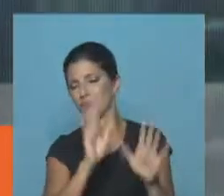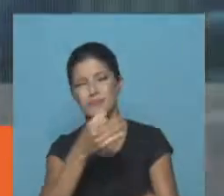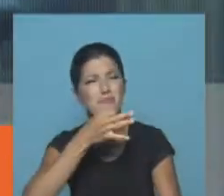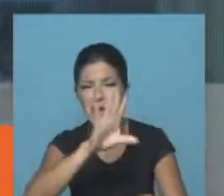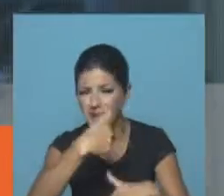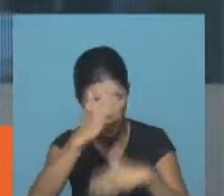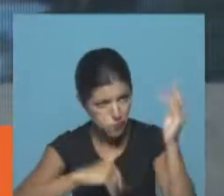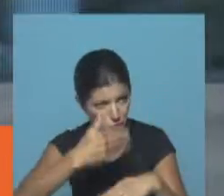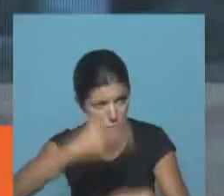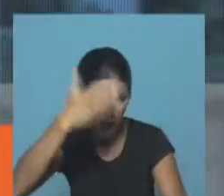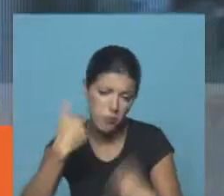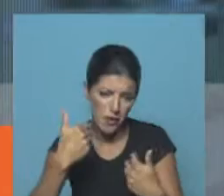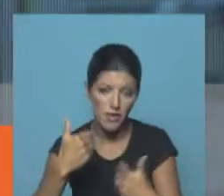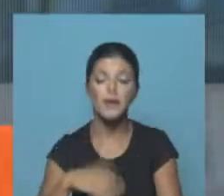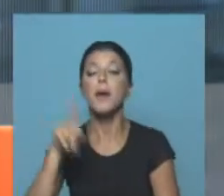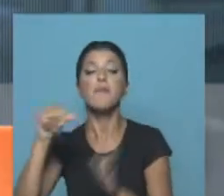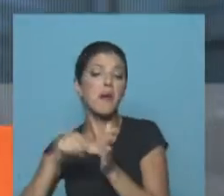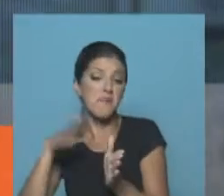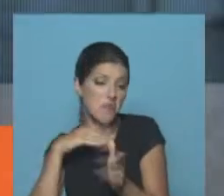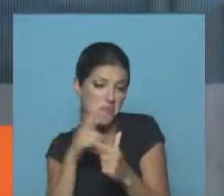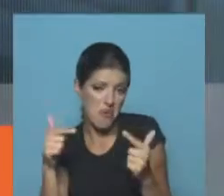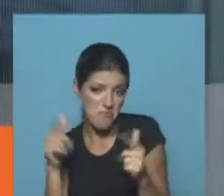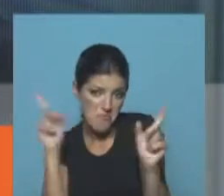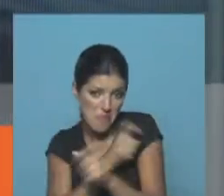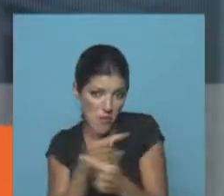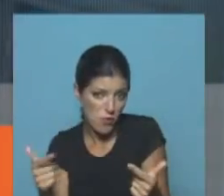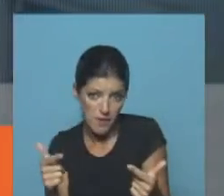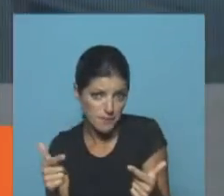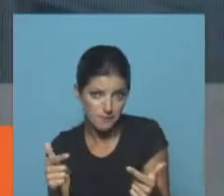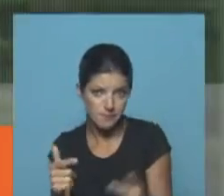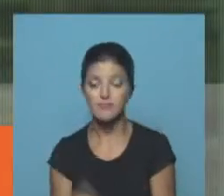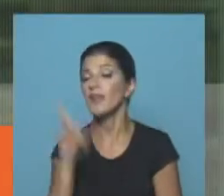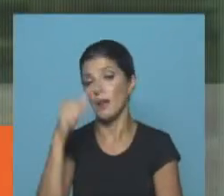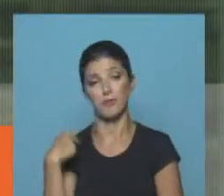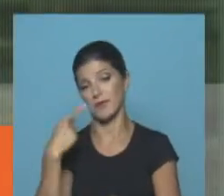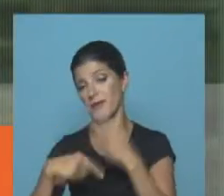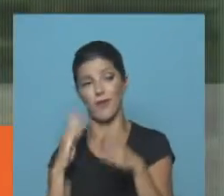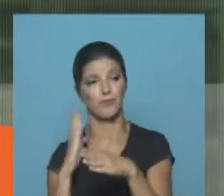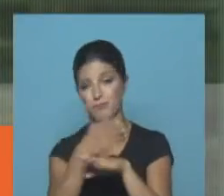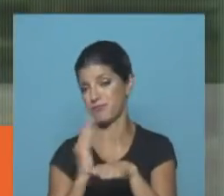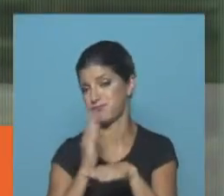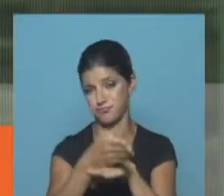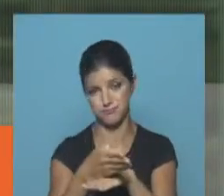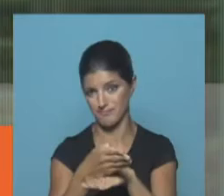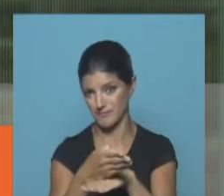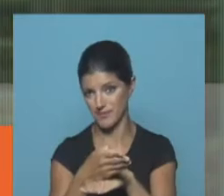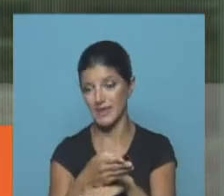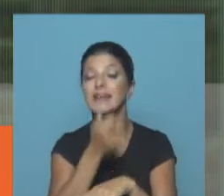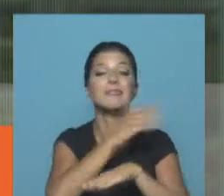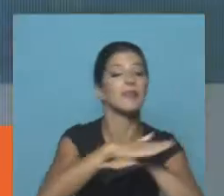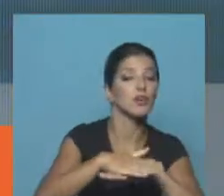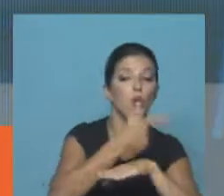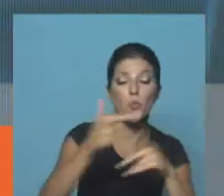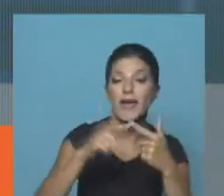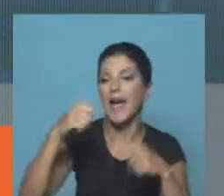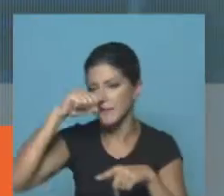de ser problema para los mexicanos. No va a dejar de cruzar la gente. Hoy por hoy, donde no hay un río, hay un